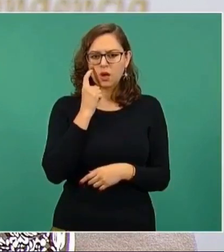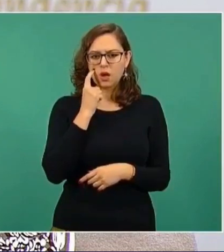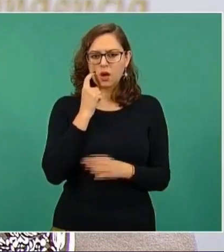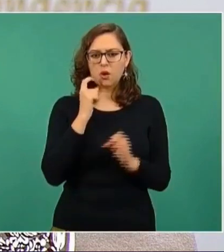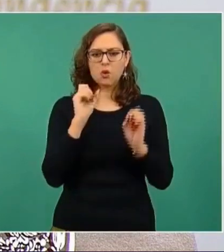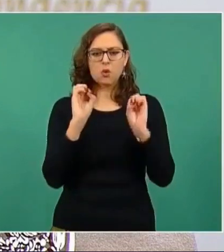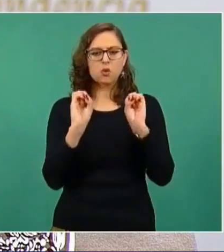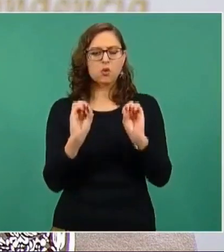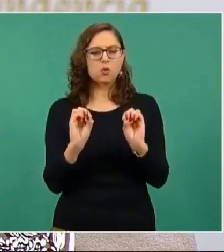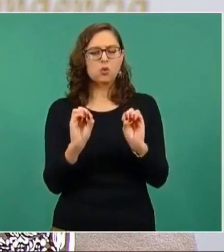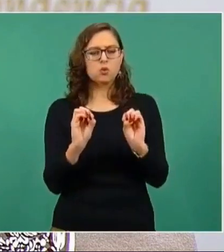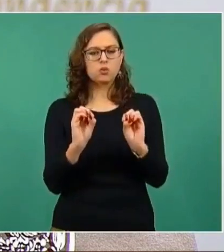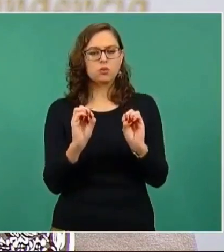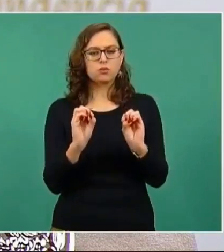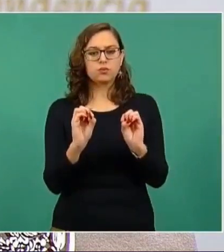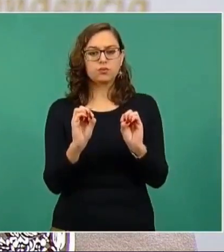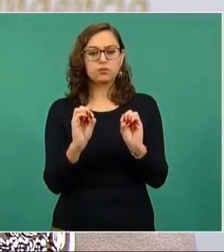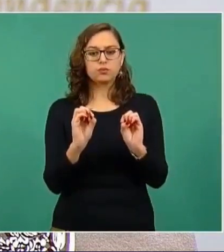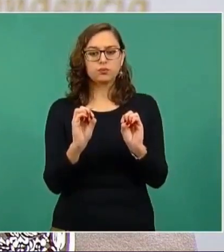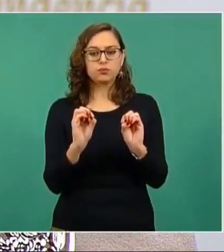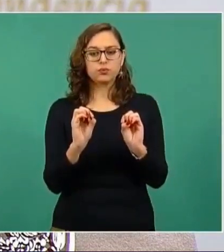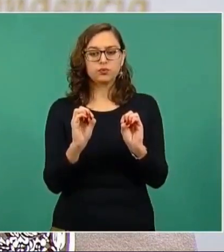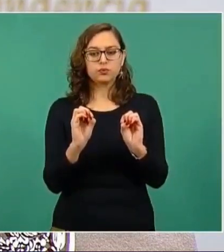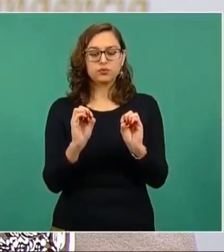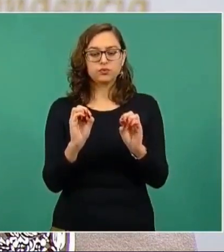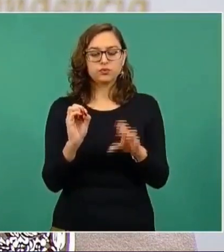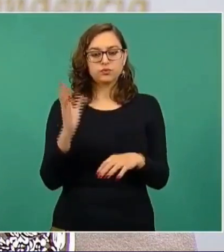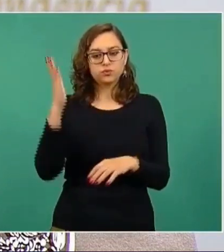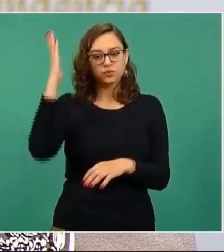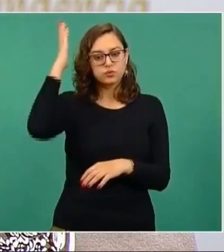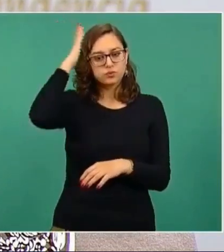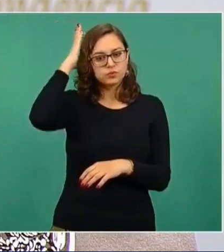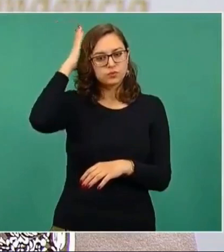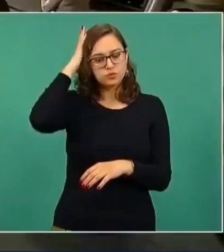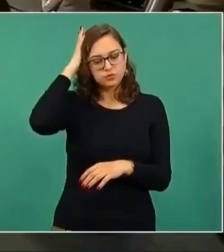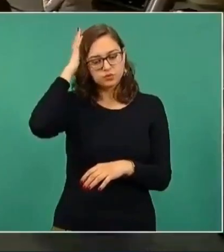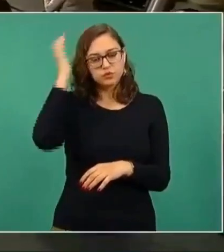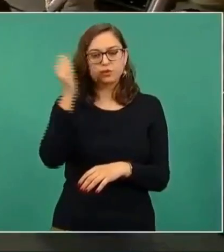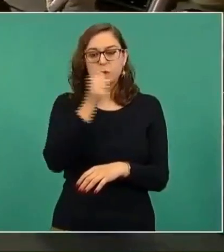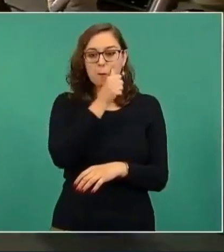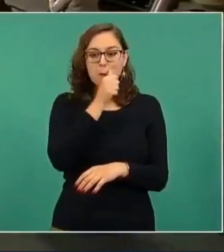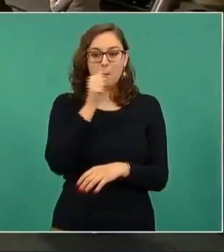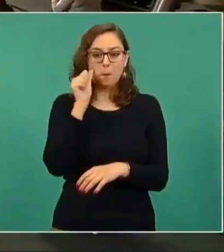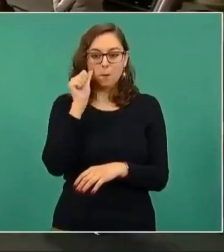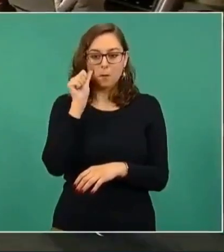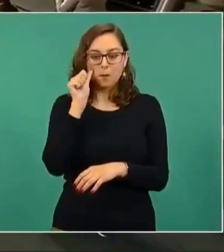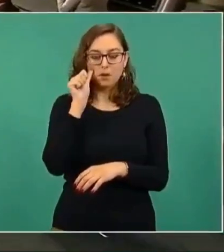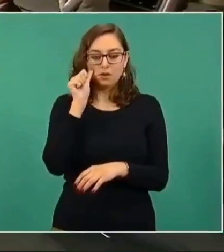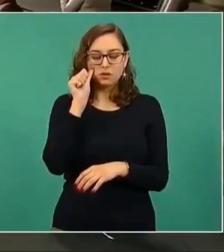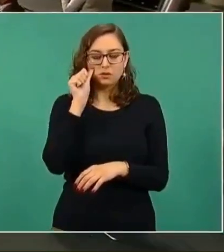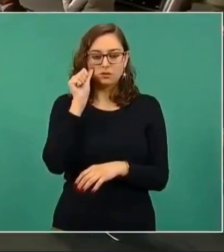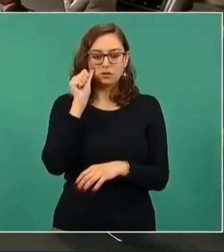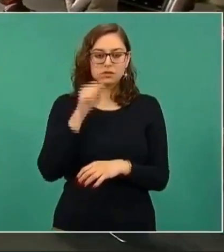del de la delegación Benito Juárez,